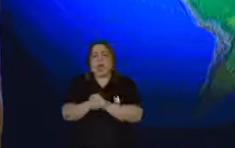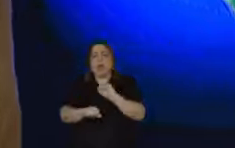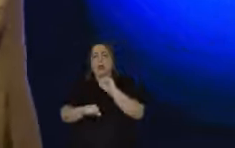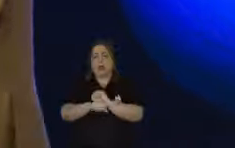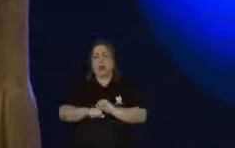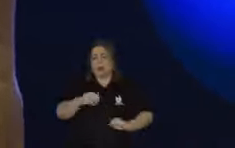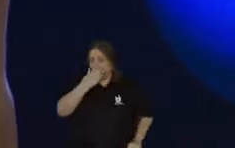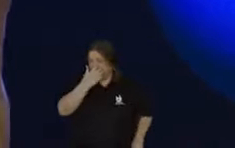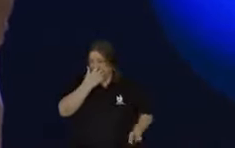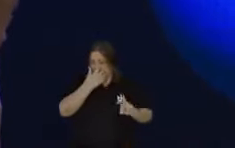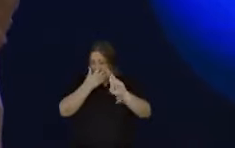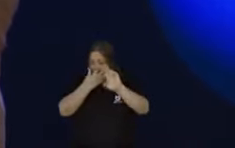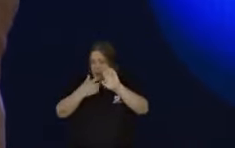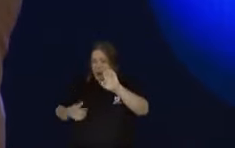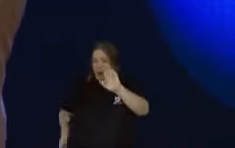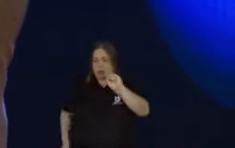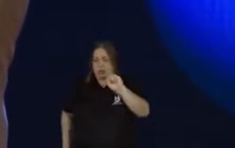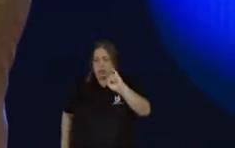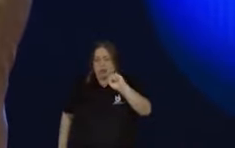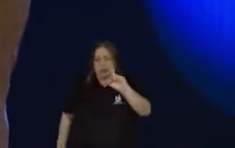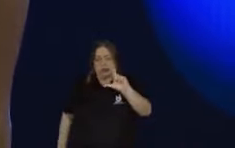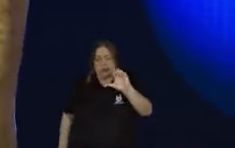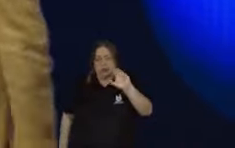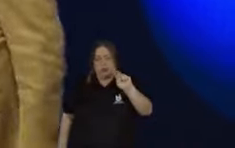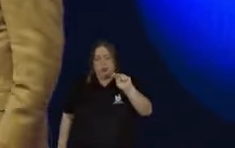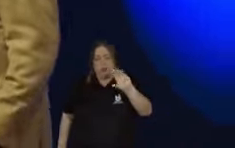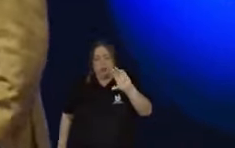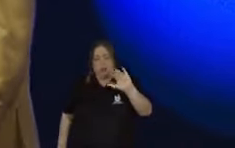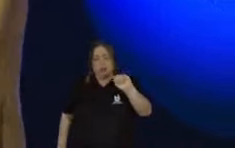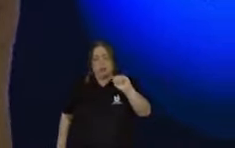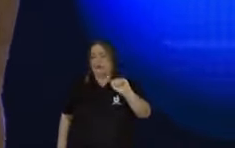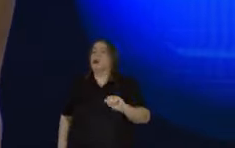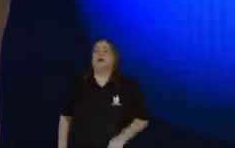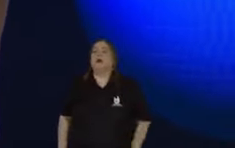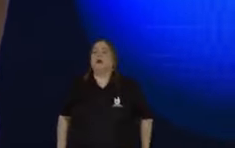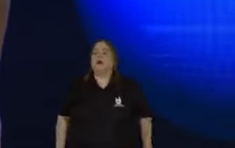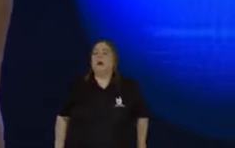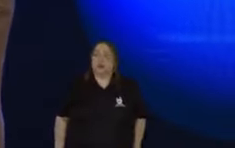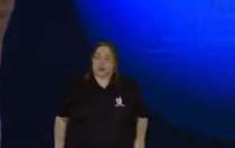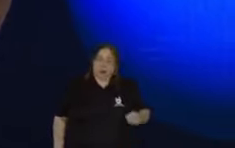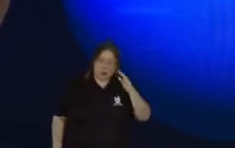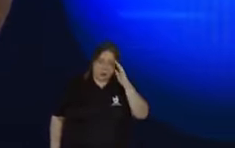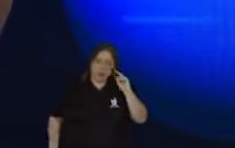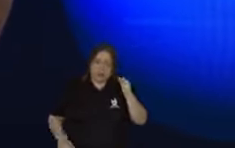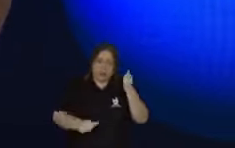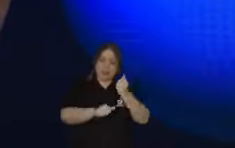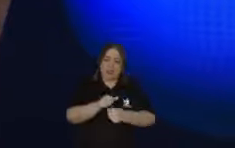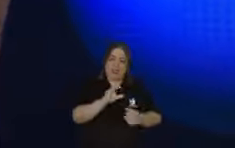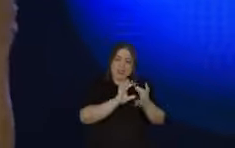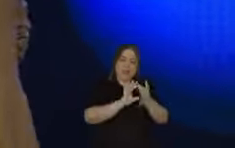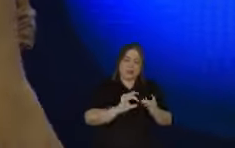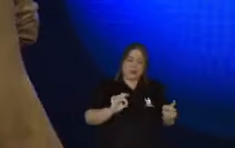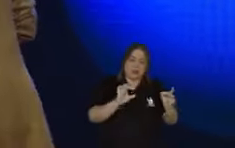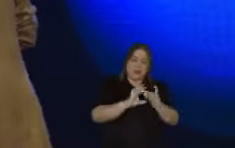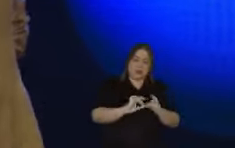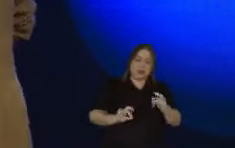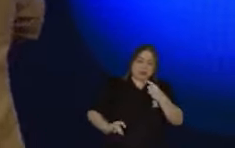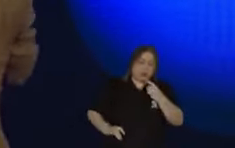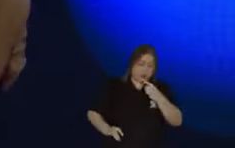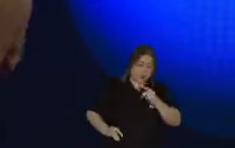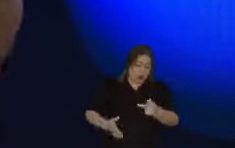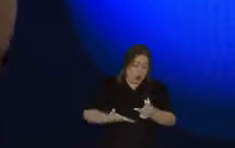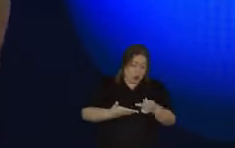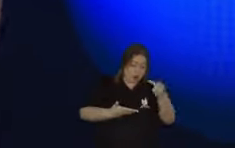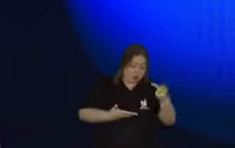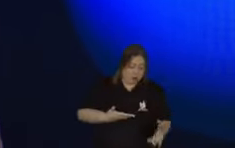es muy interesante, eso que uno se recupera después de la adversidad. Pero de cada De cada historia que te cuentan, yo estaba abatido y